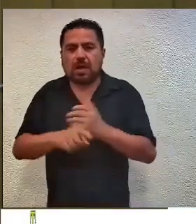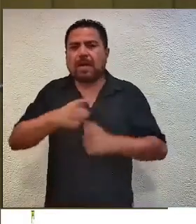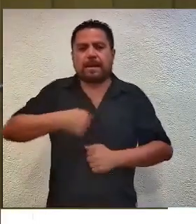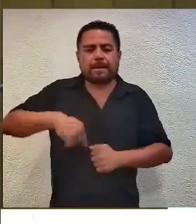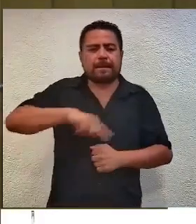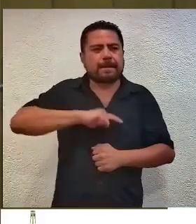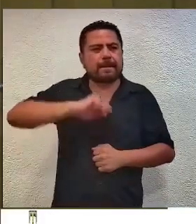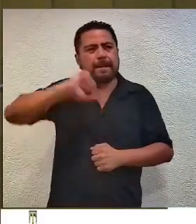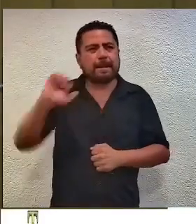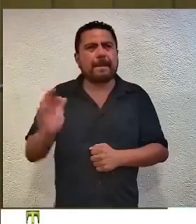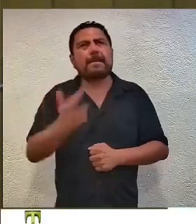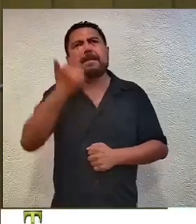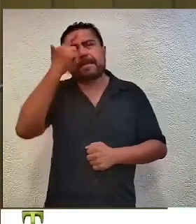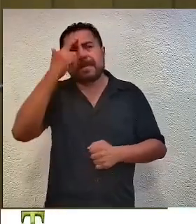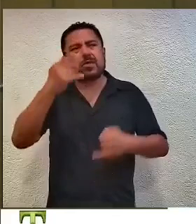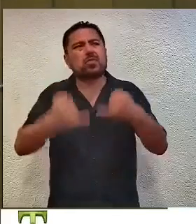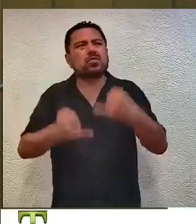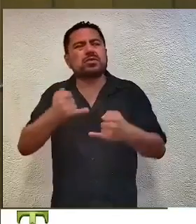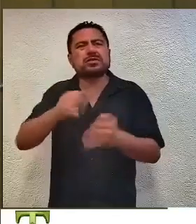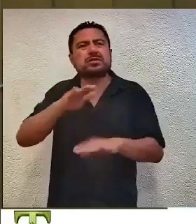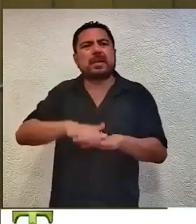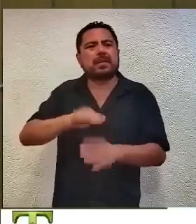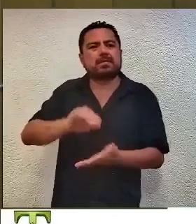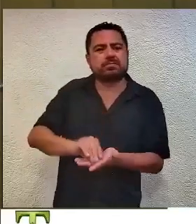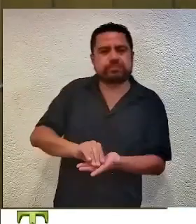es un juicio acumulado.